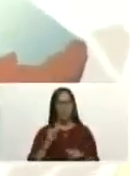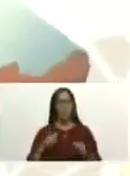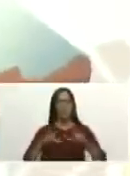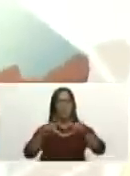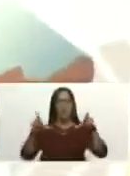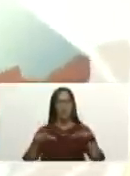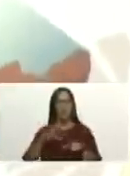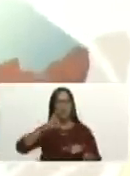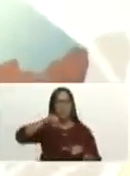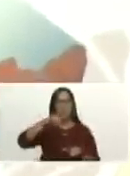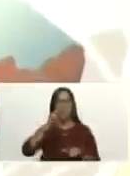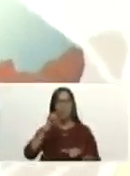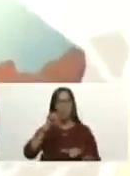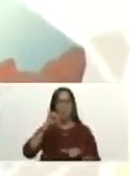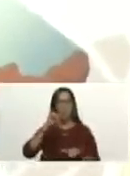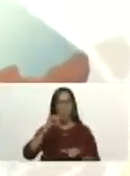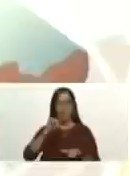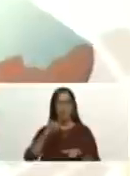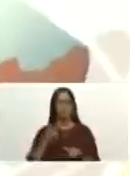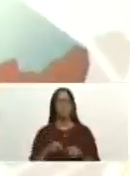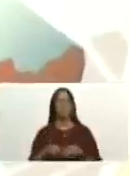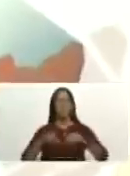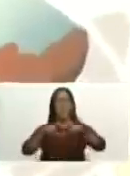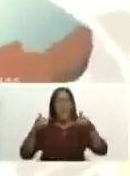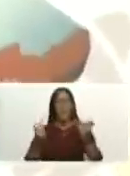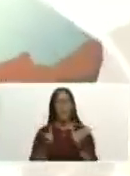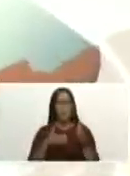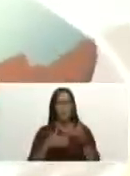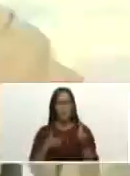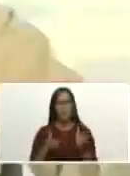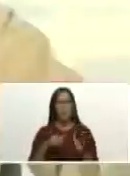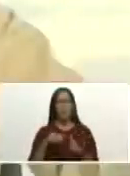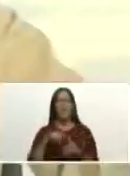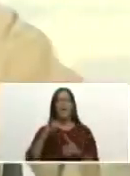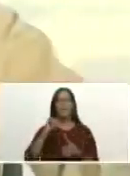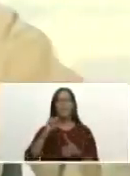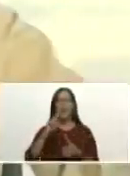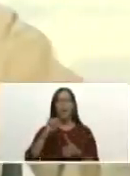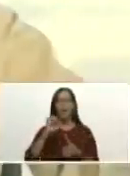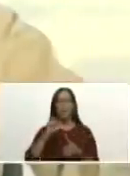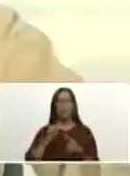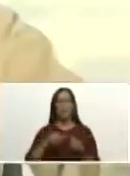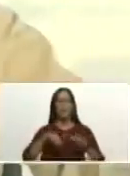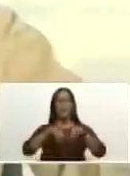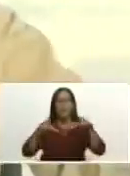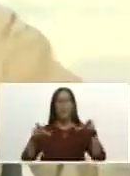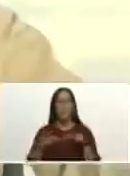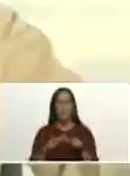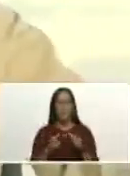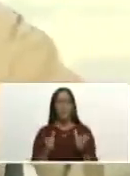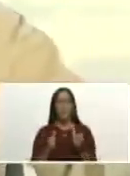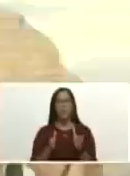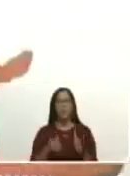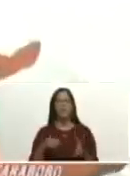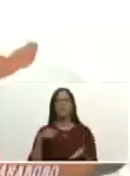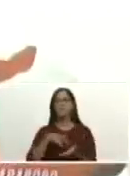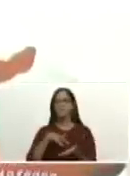Junín, el bloque Ayacucho y el bloque Carabobo. ¿Quién podía ponerle ese nombre a la faja?